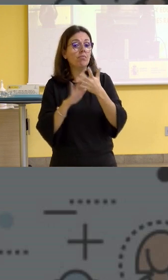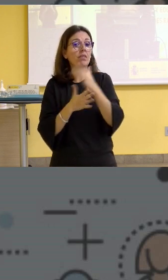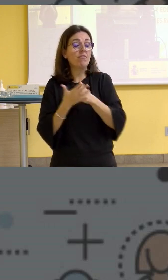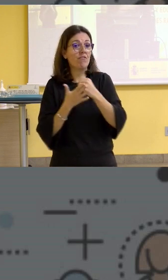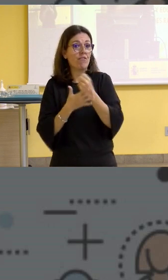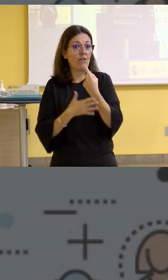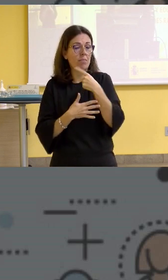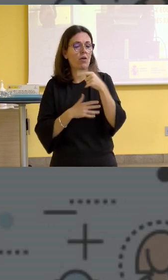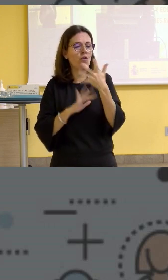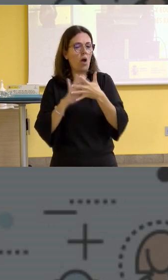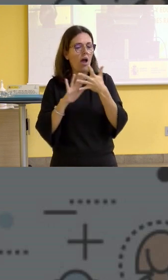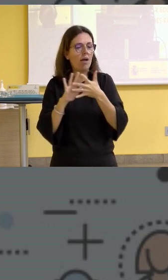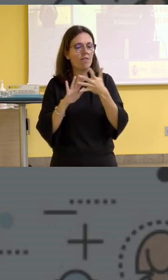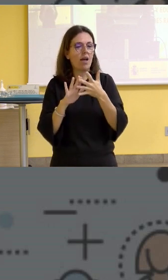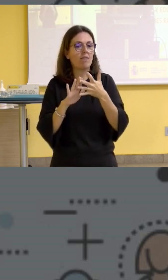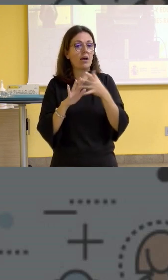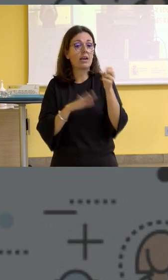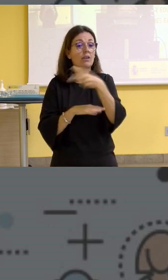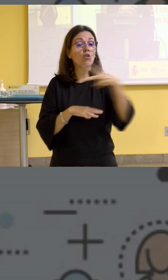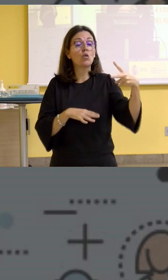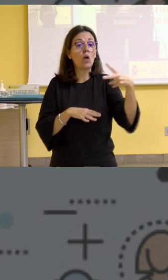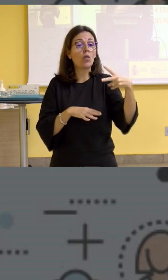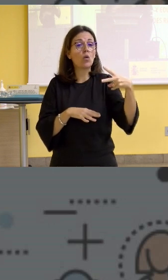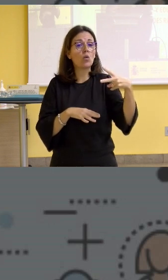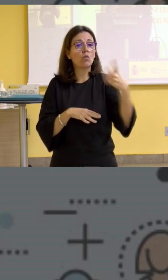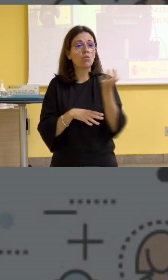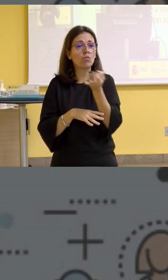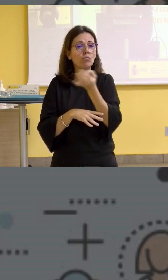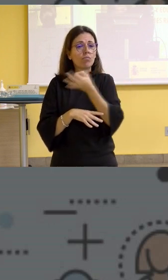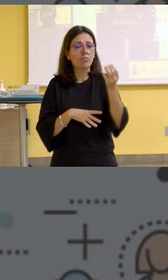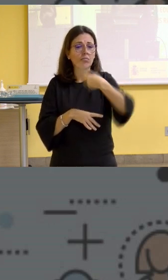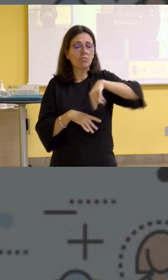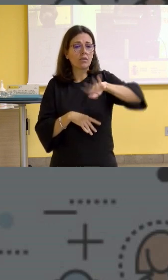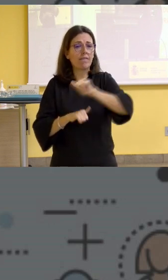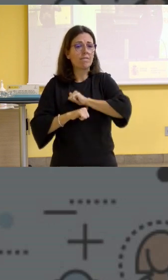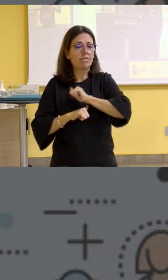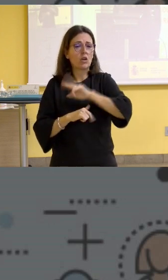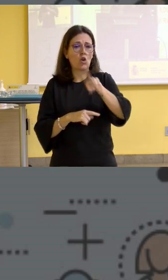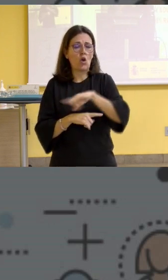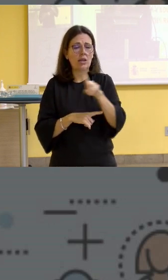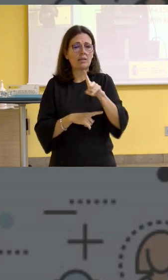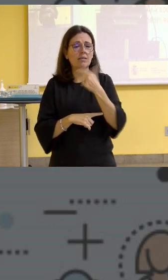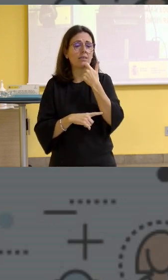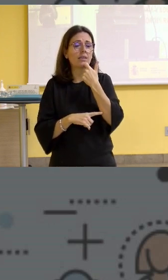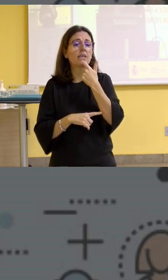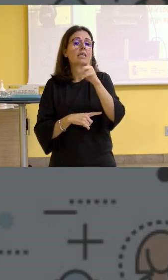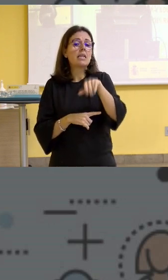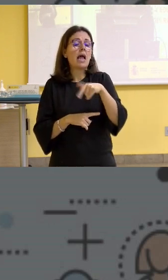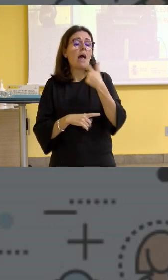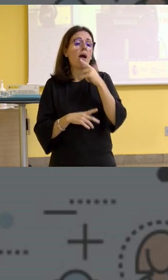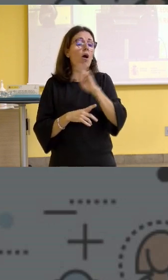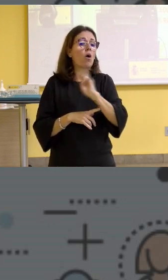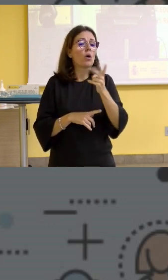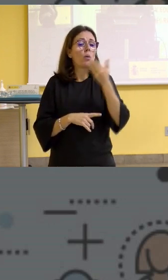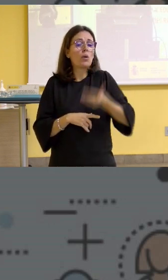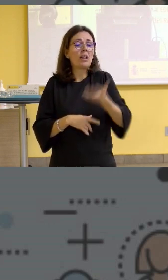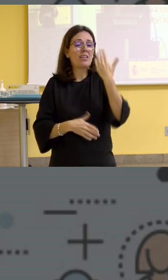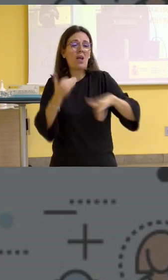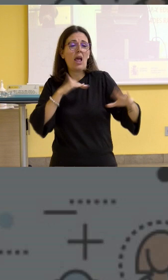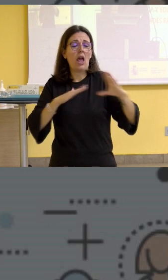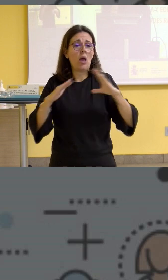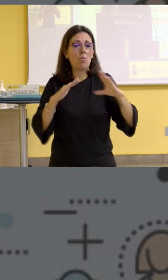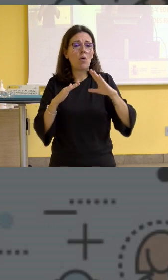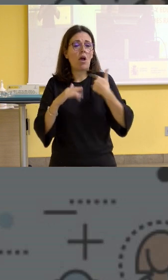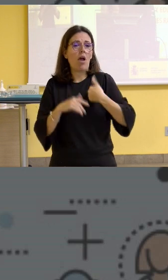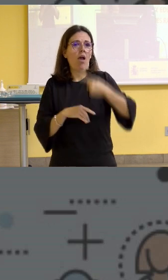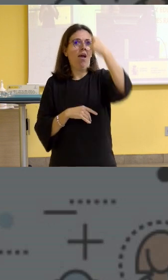momento no dio los resultados a priori que cabría esperar, pero eso no es la parte importante. La parte importante es que por aquel entonces teníamos